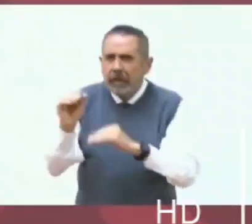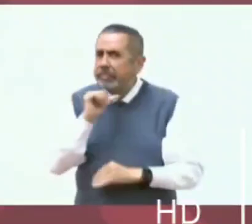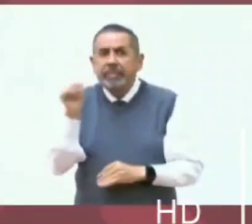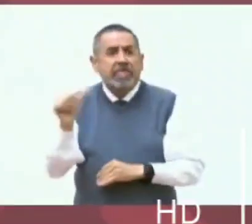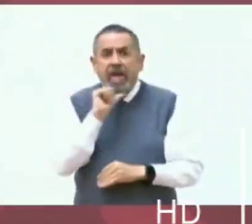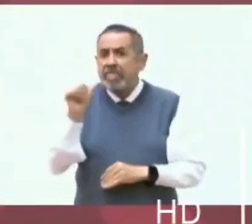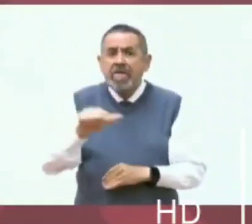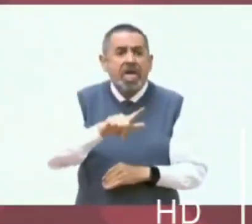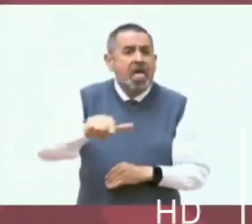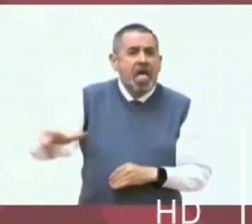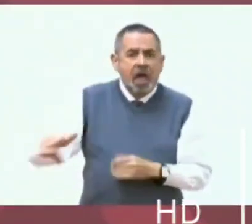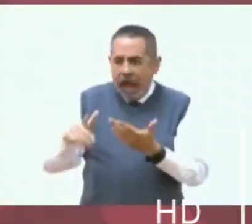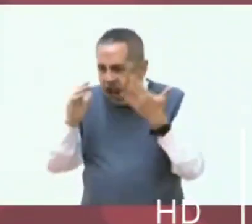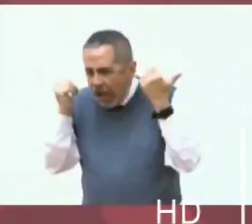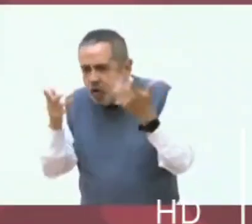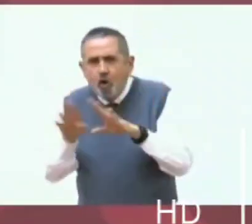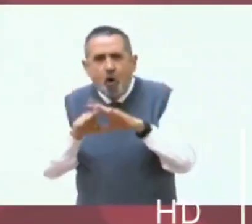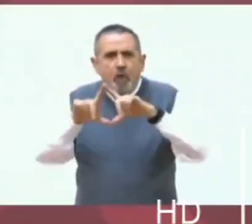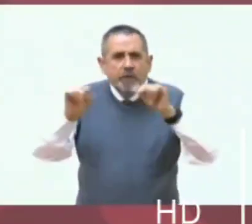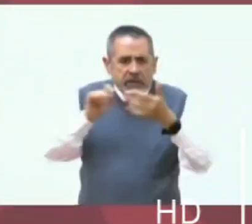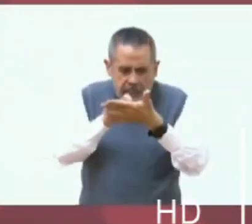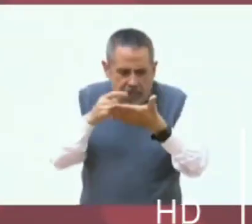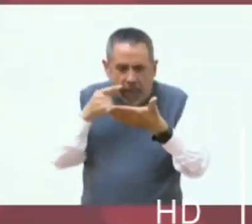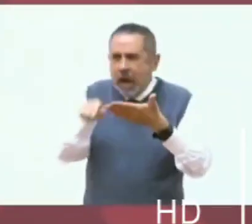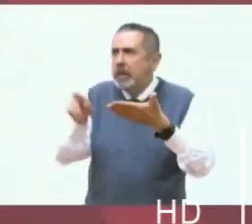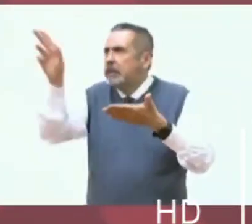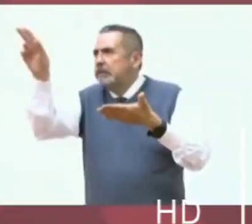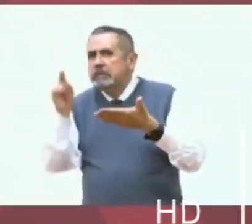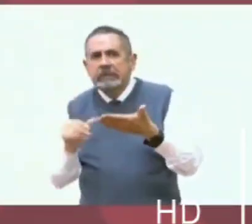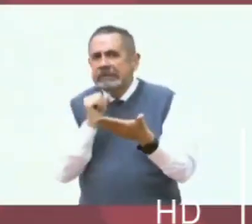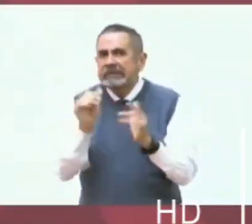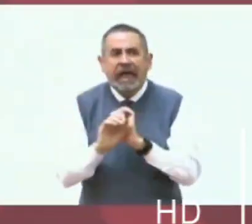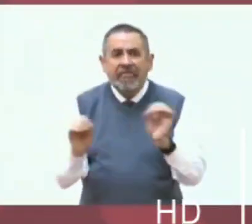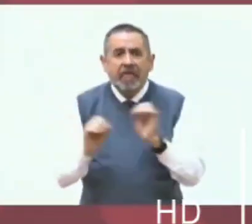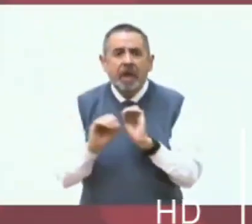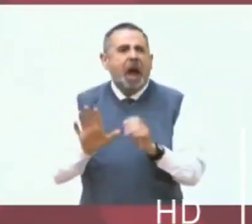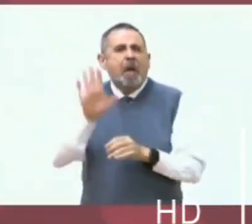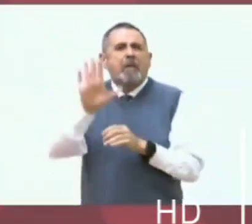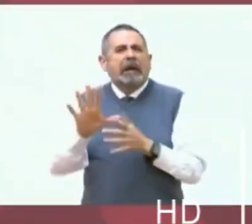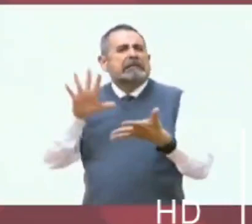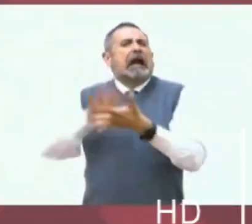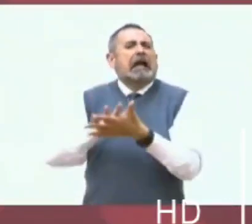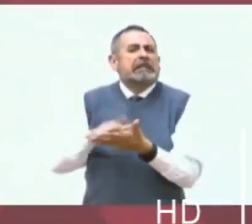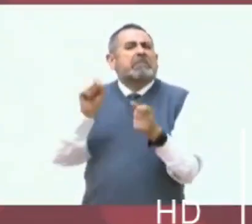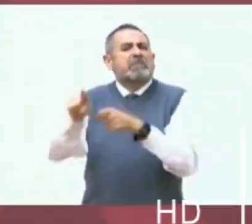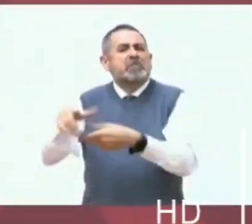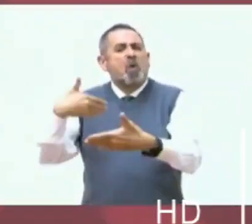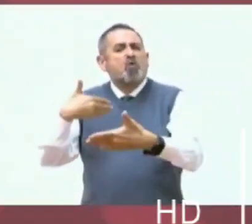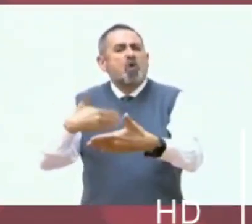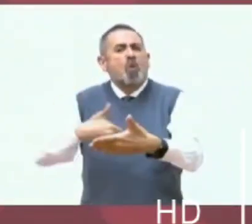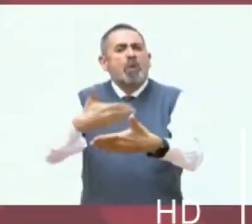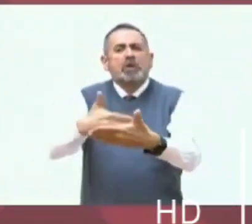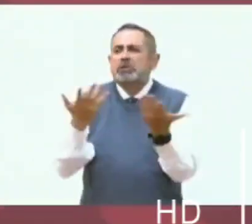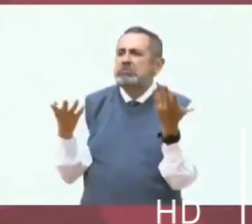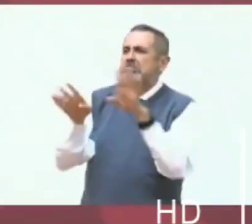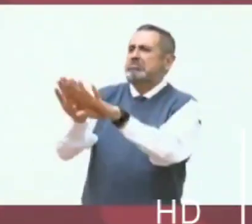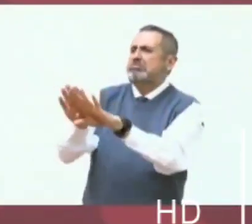instrumentos de consulta, sin ser descritos, sin obtener su libertad para gozo de infinidad de